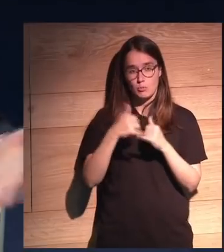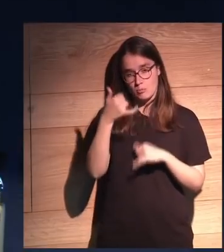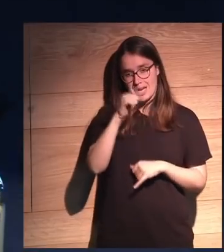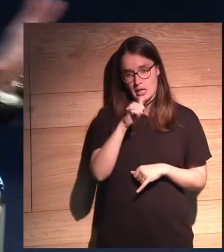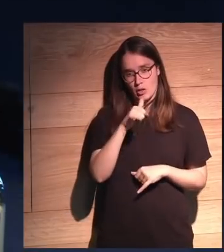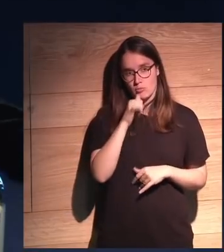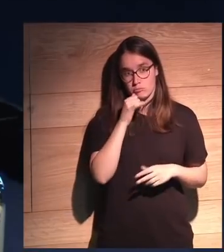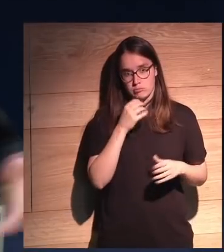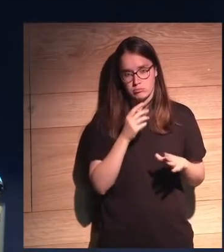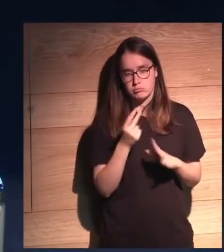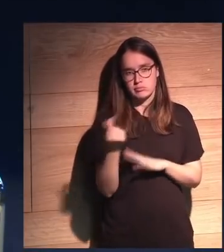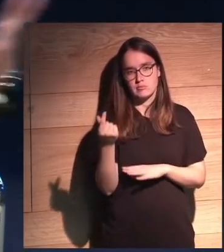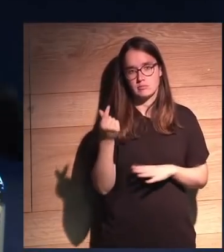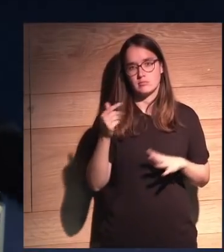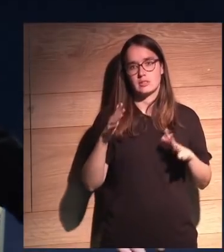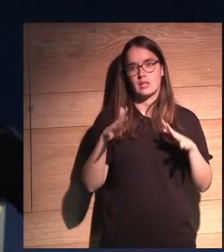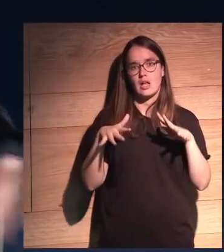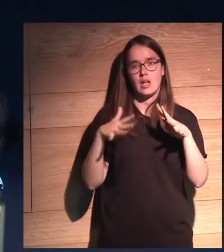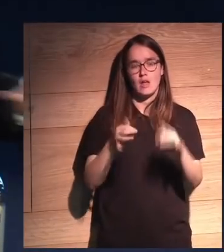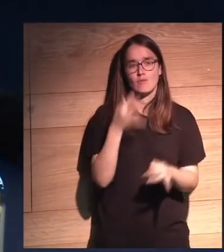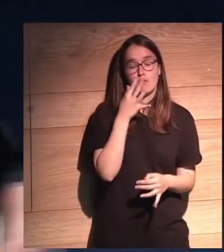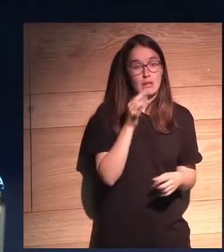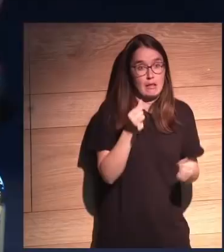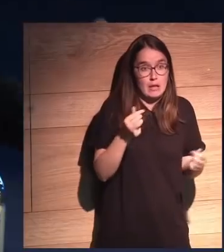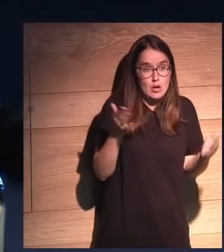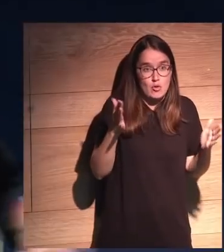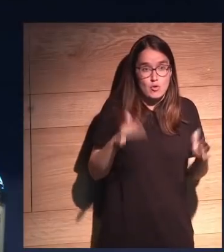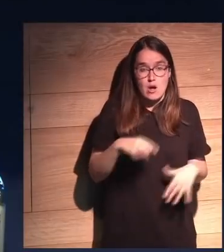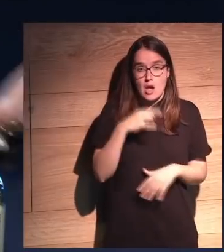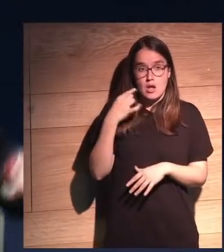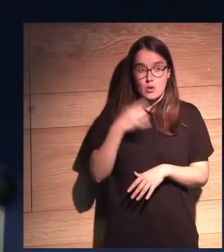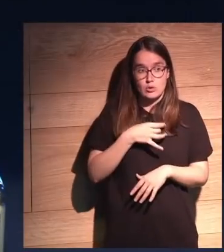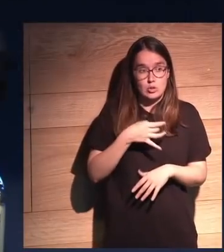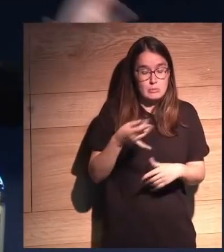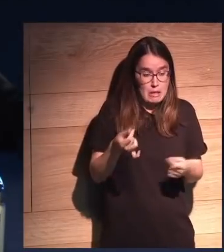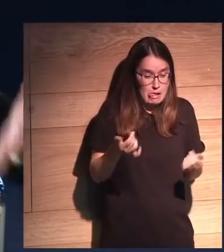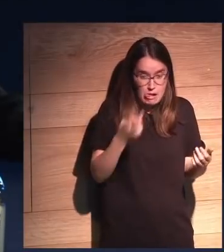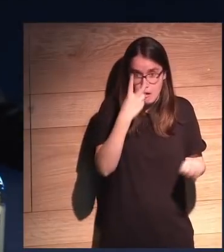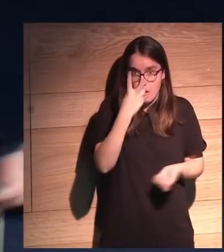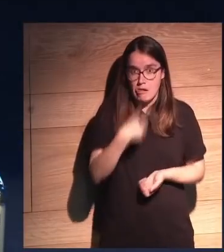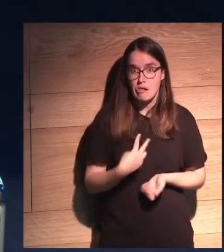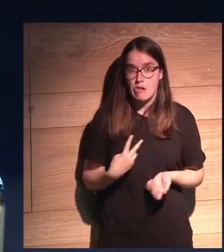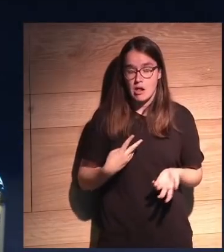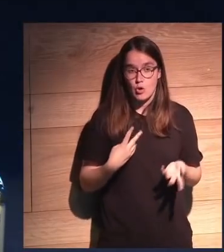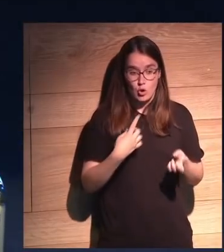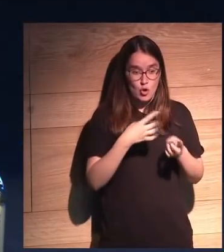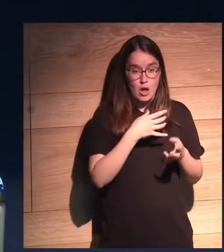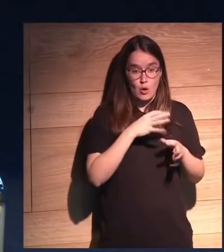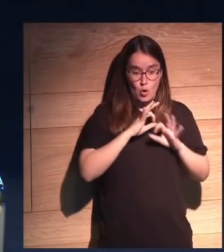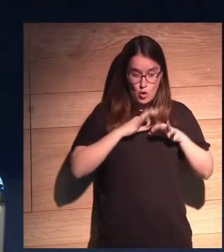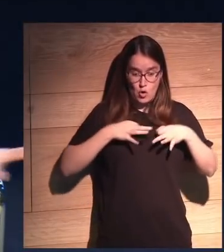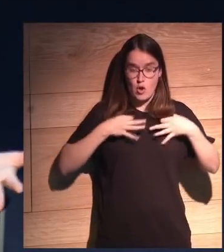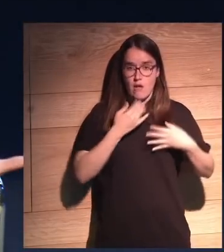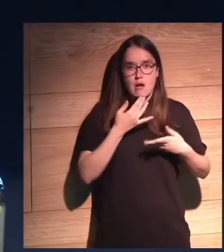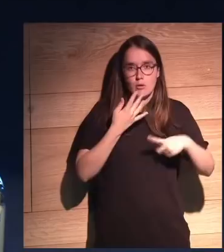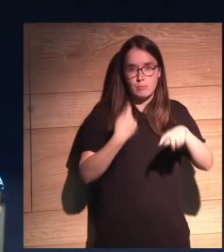los que consiguen huir, consiguen llegar a Francia arruinados, rusos blancos, no tienen un duro, venden las últimas joyas con las que